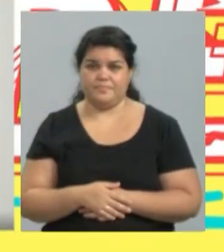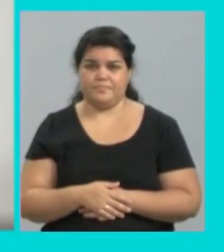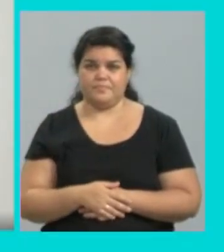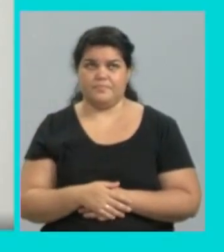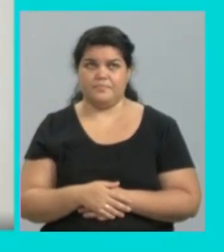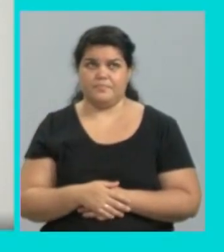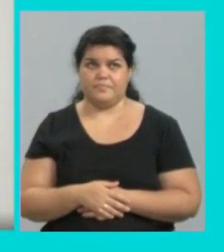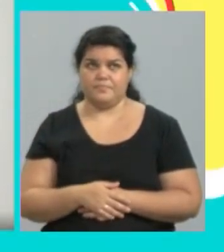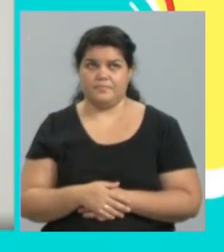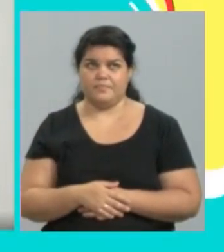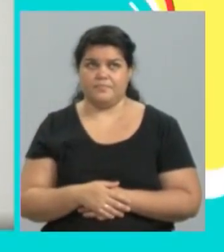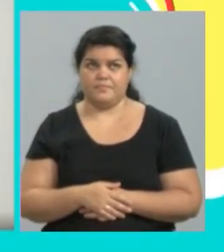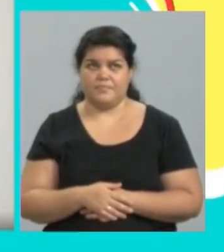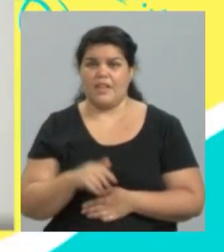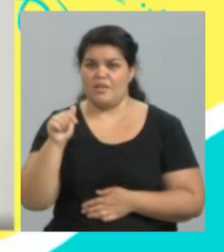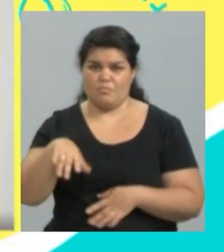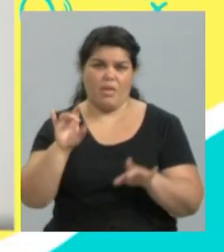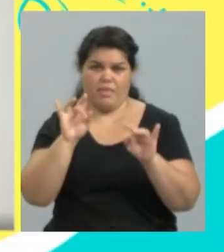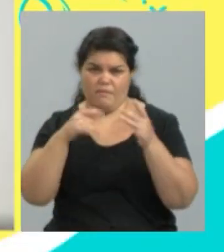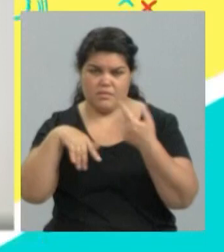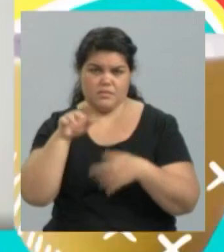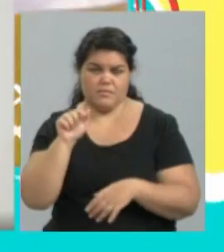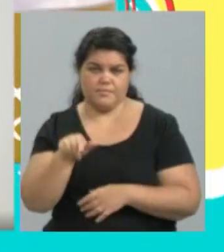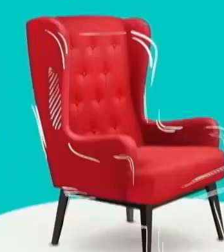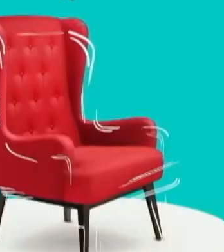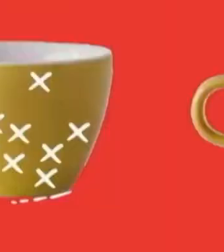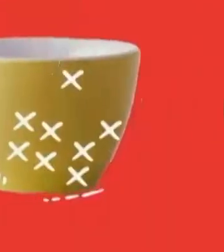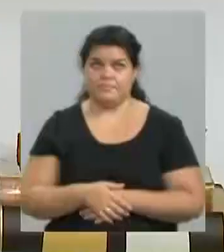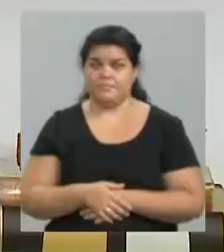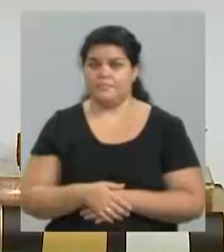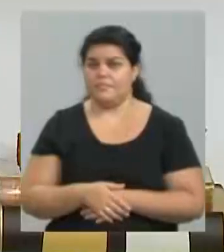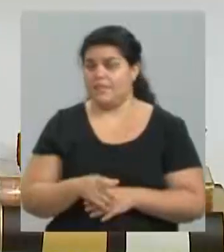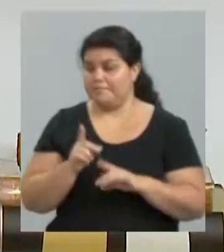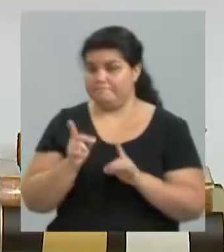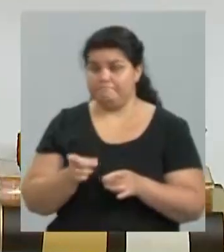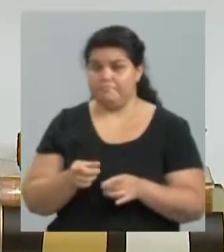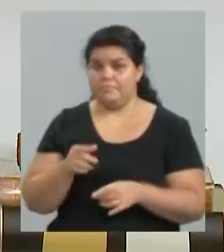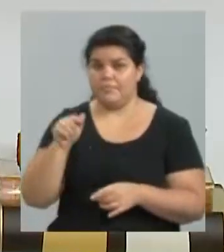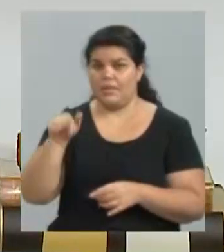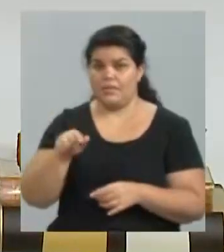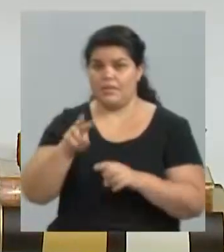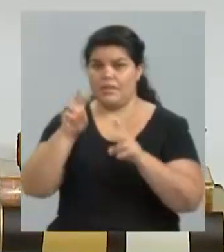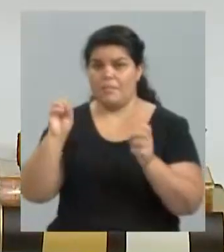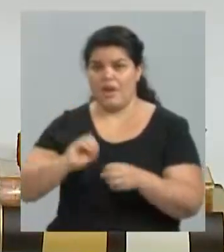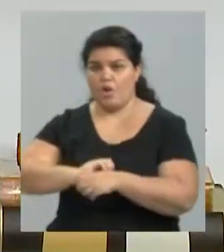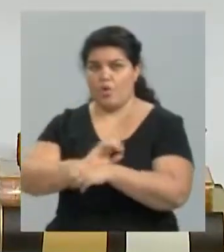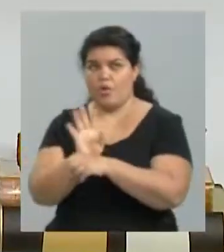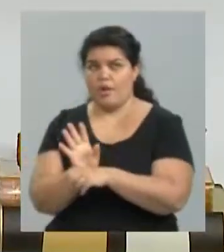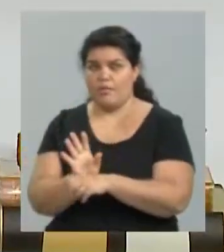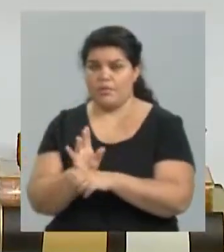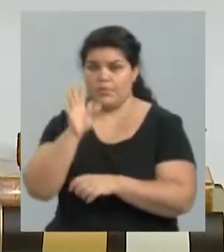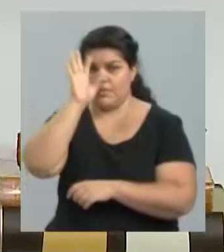la hizo como más compleja, ¿no? Claro, porque a partir de esta situación que generaba el coronavirus, bueno, sabíamos de